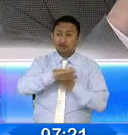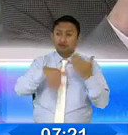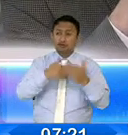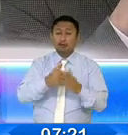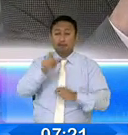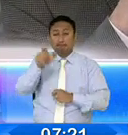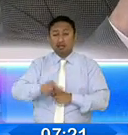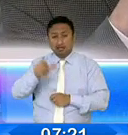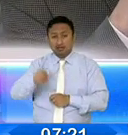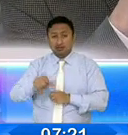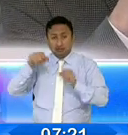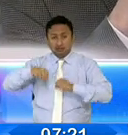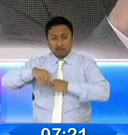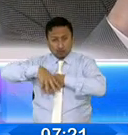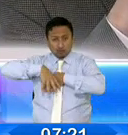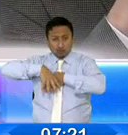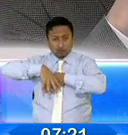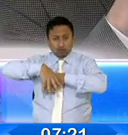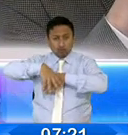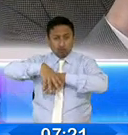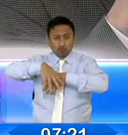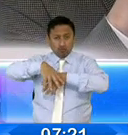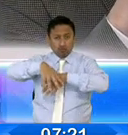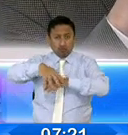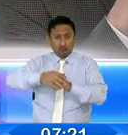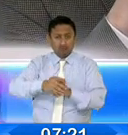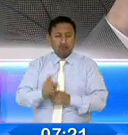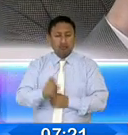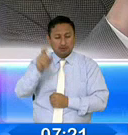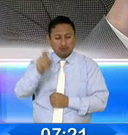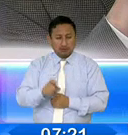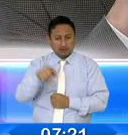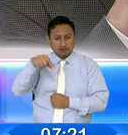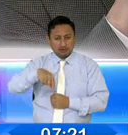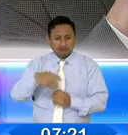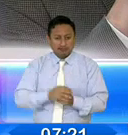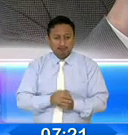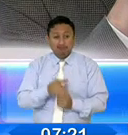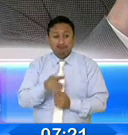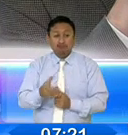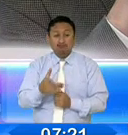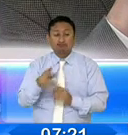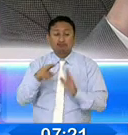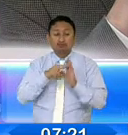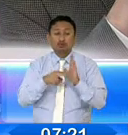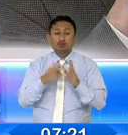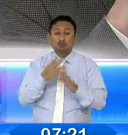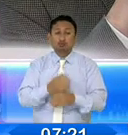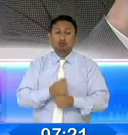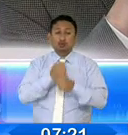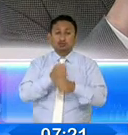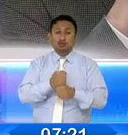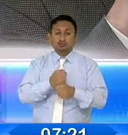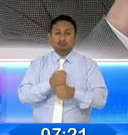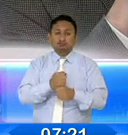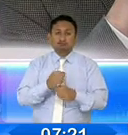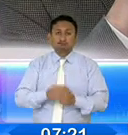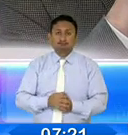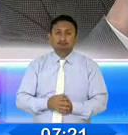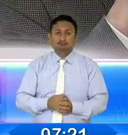vengan, tengan que tener acceso a la bioseguridad. Desde luego, va a